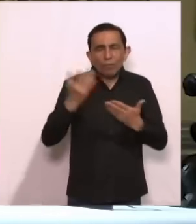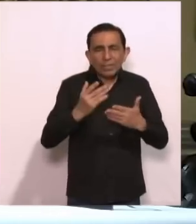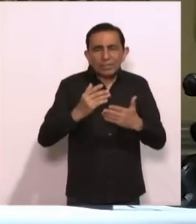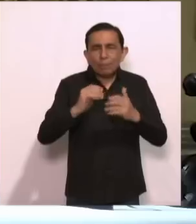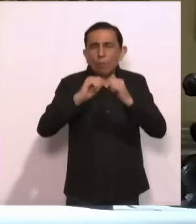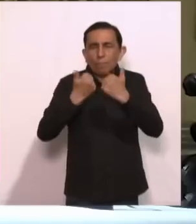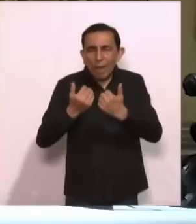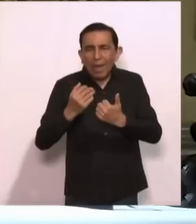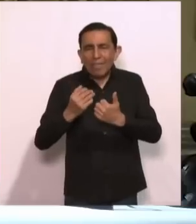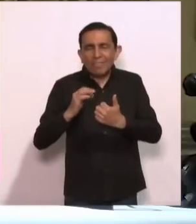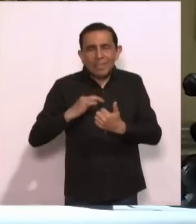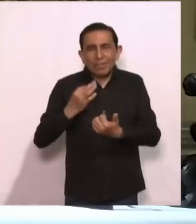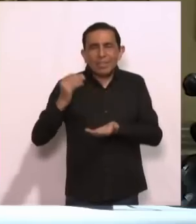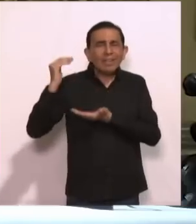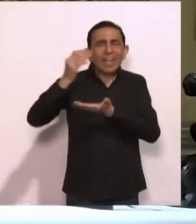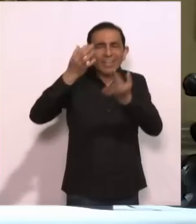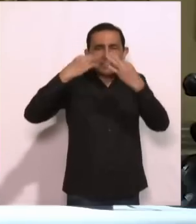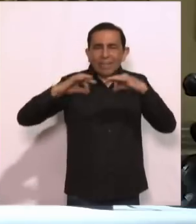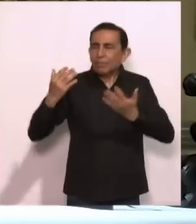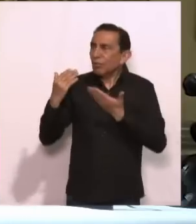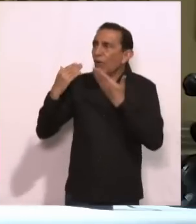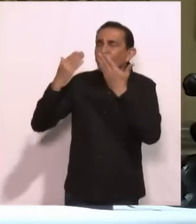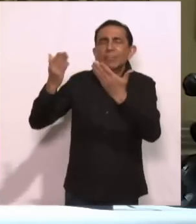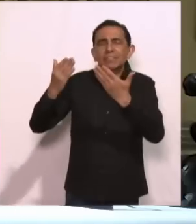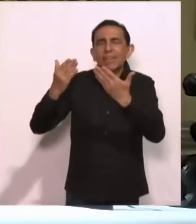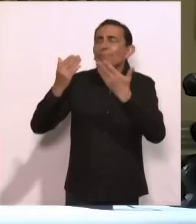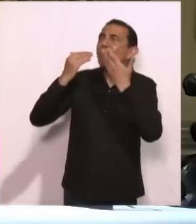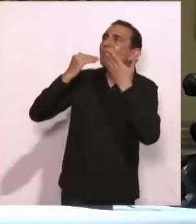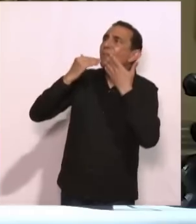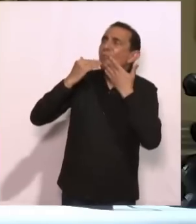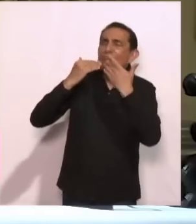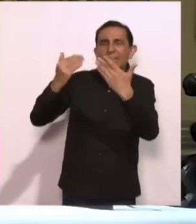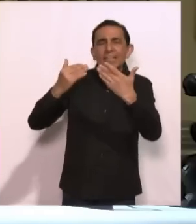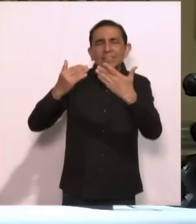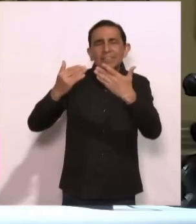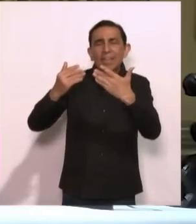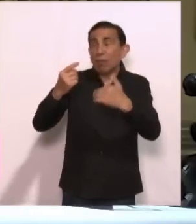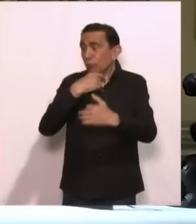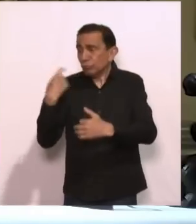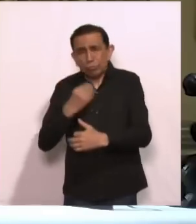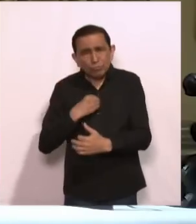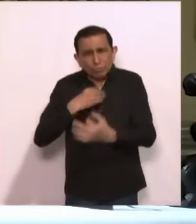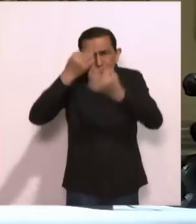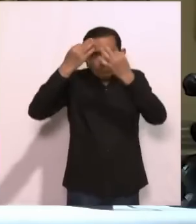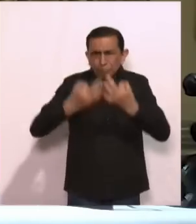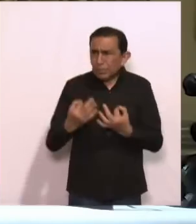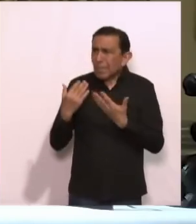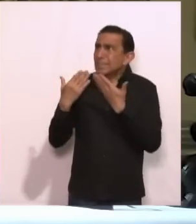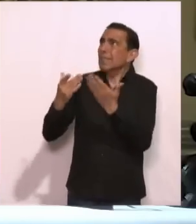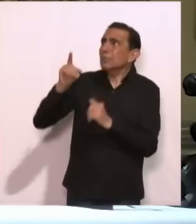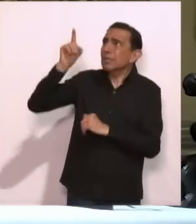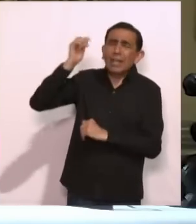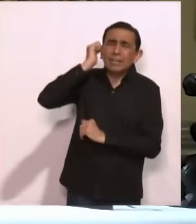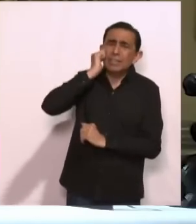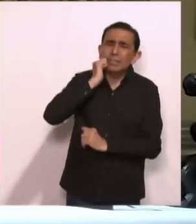el pan de vida y el cáliz de salvación y te demos gracias porque nos haces dignos de servirte en tu